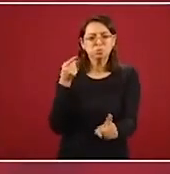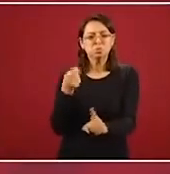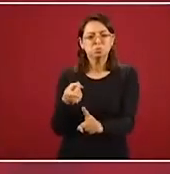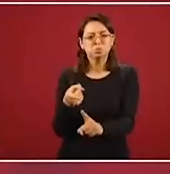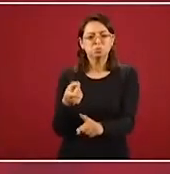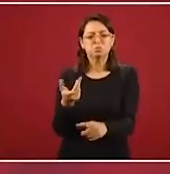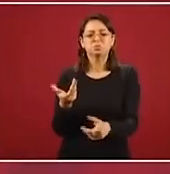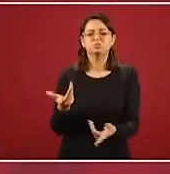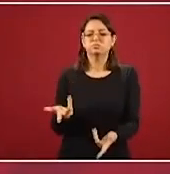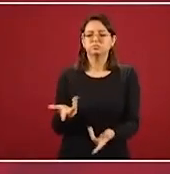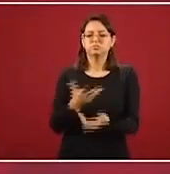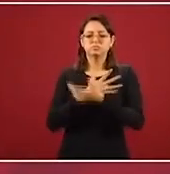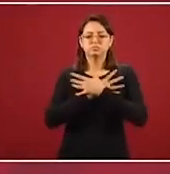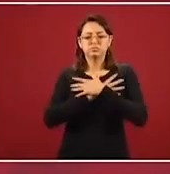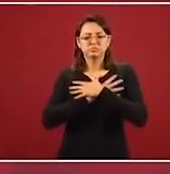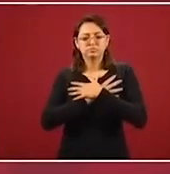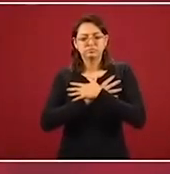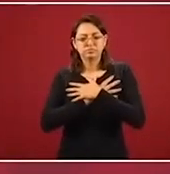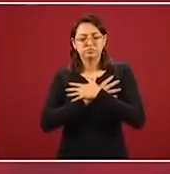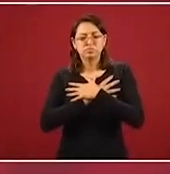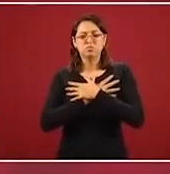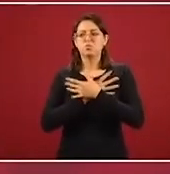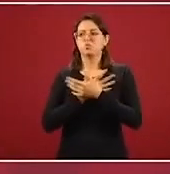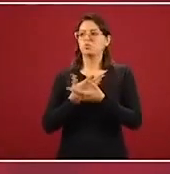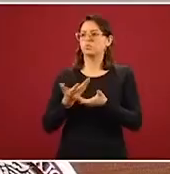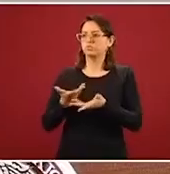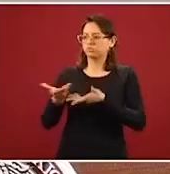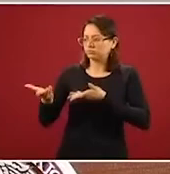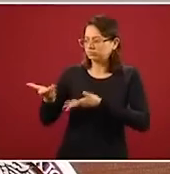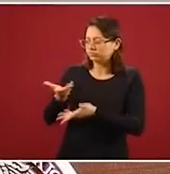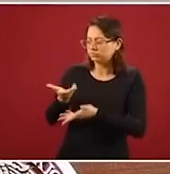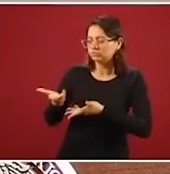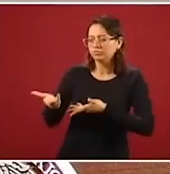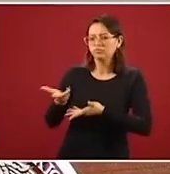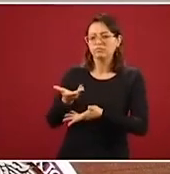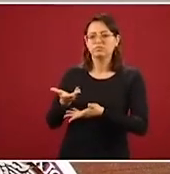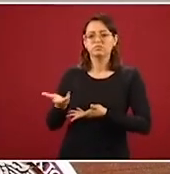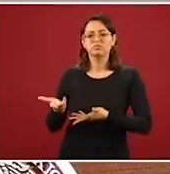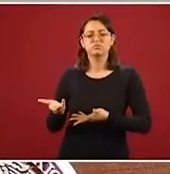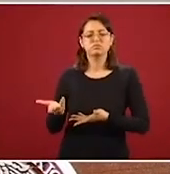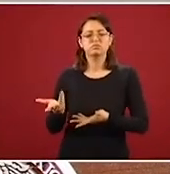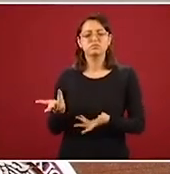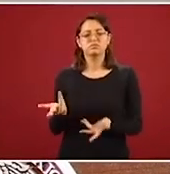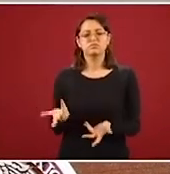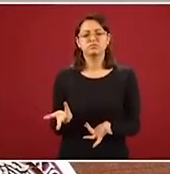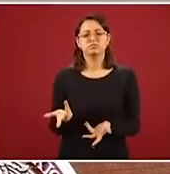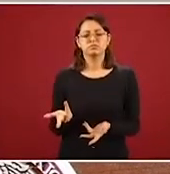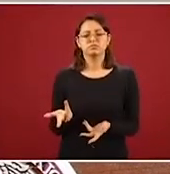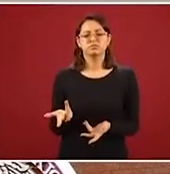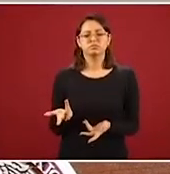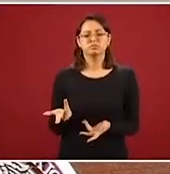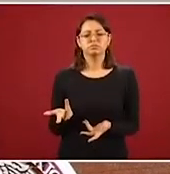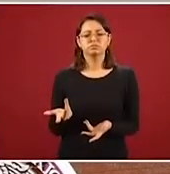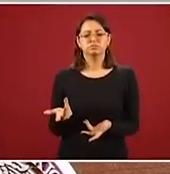sino el amor al prójimo, el que